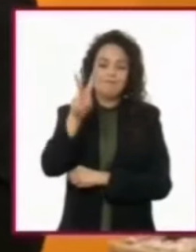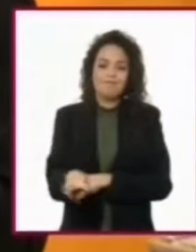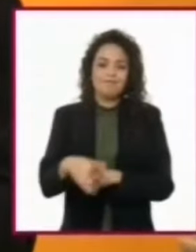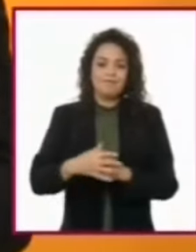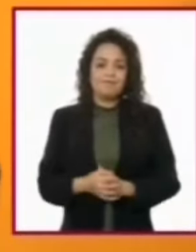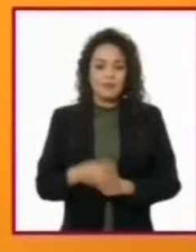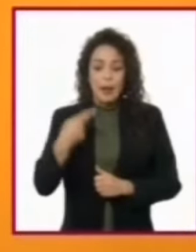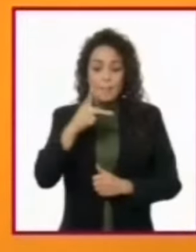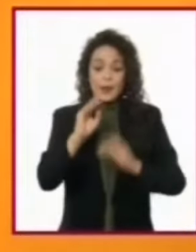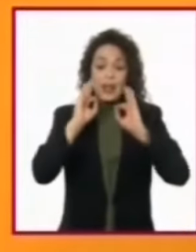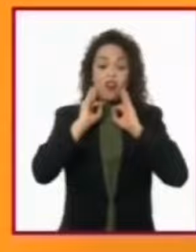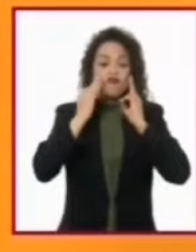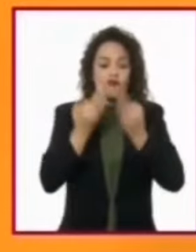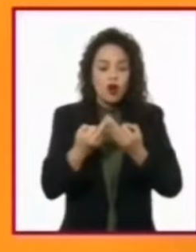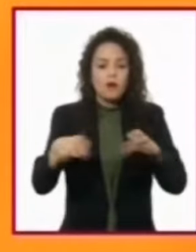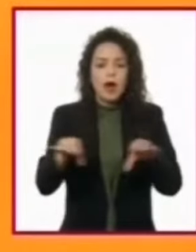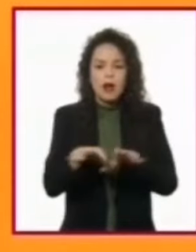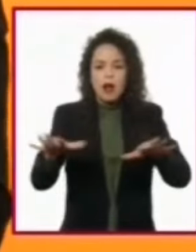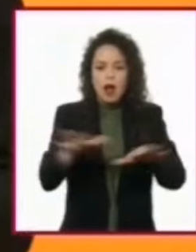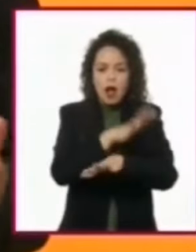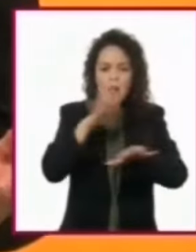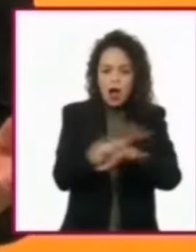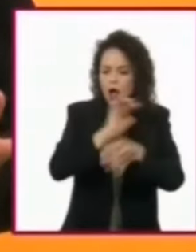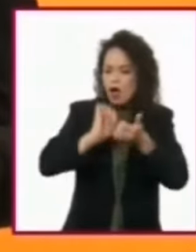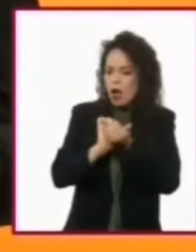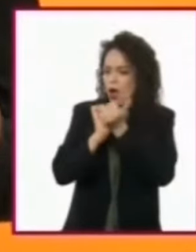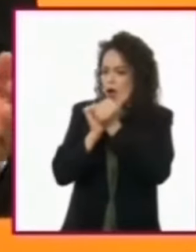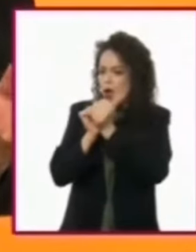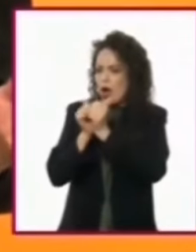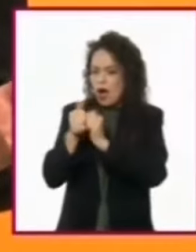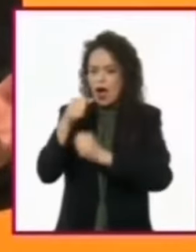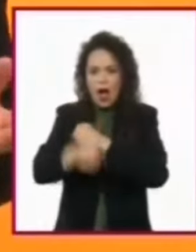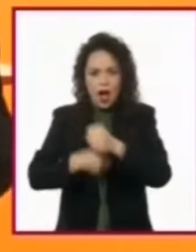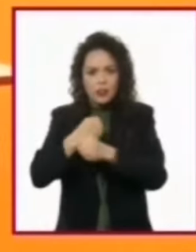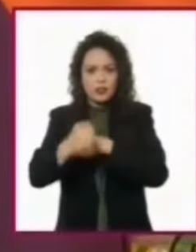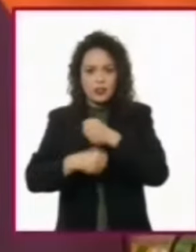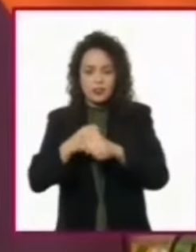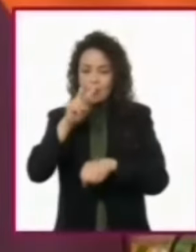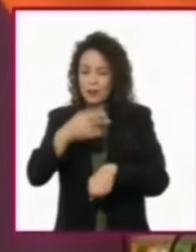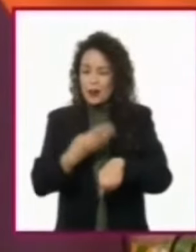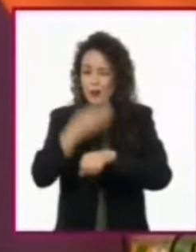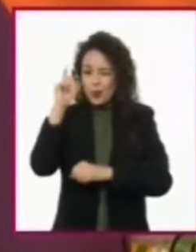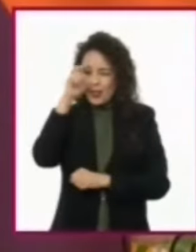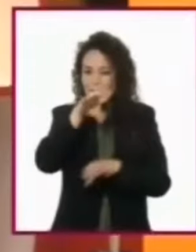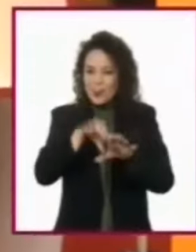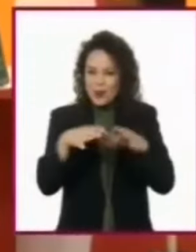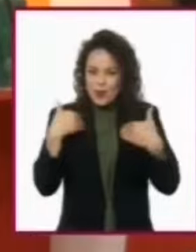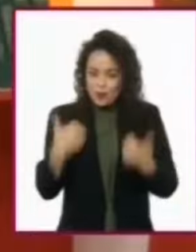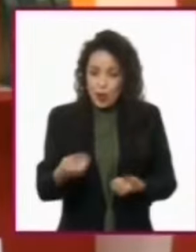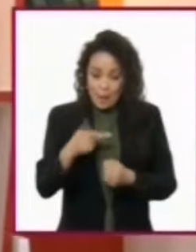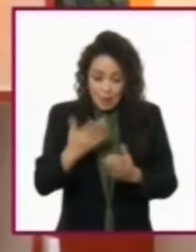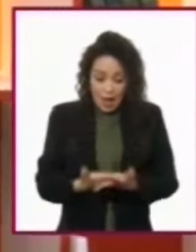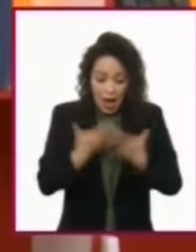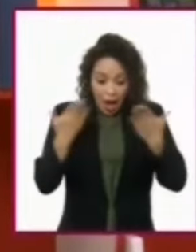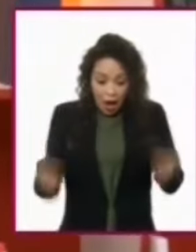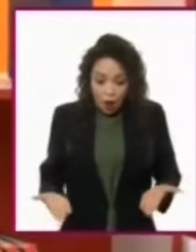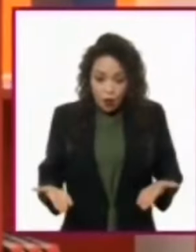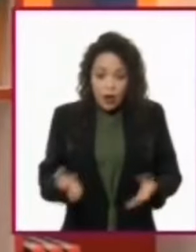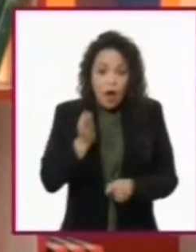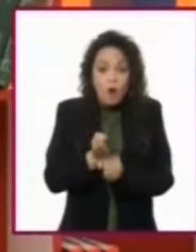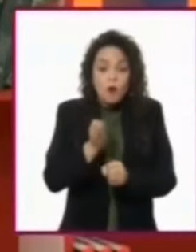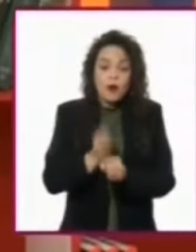la formación y evolución de galaxias es una situación muy compleja, tanto que hoy en día se determina